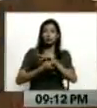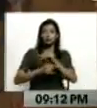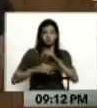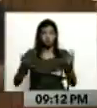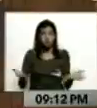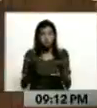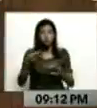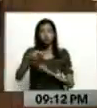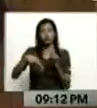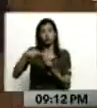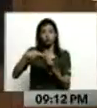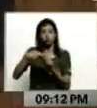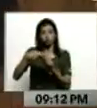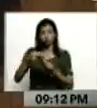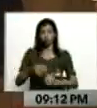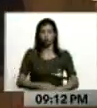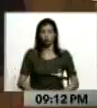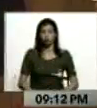reimpulso